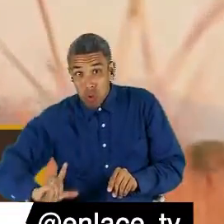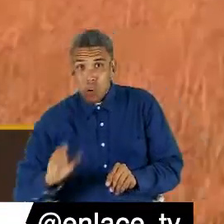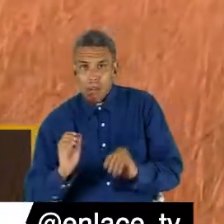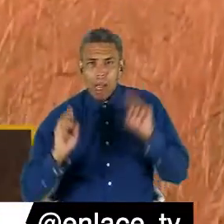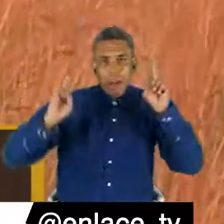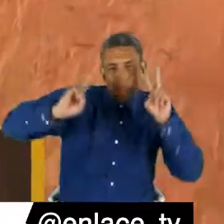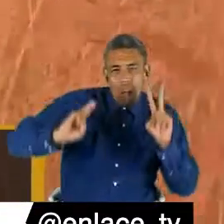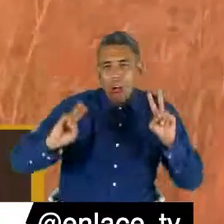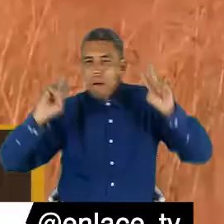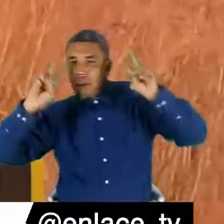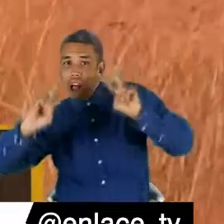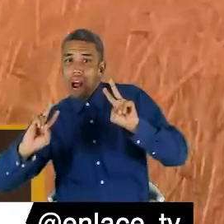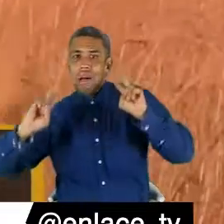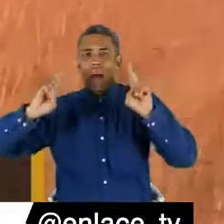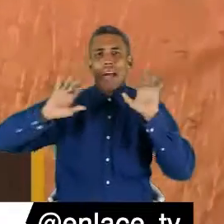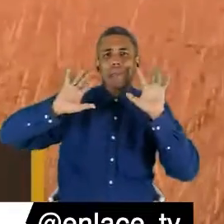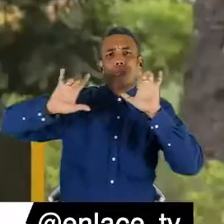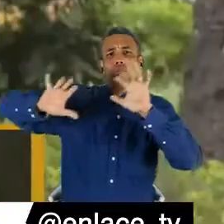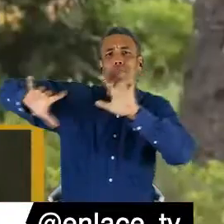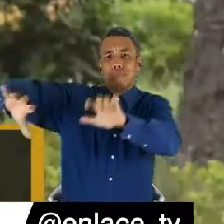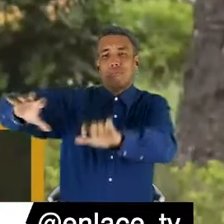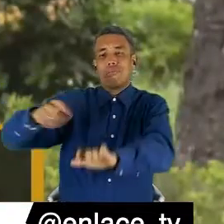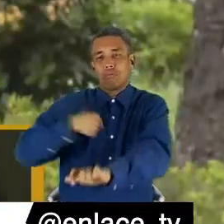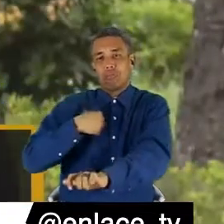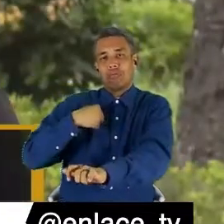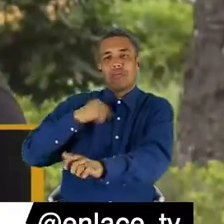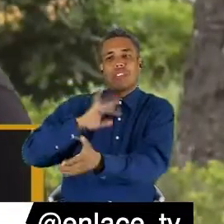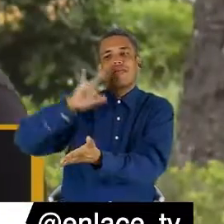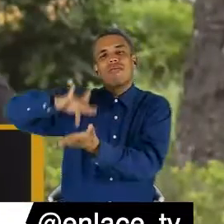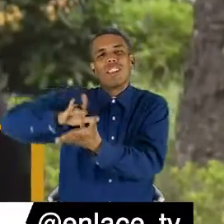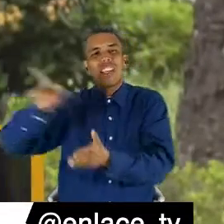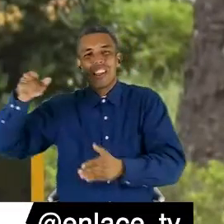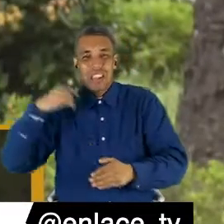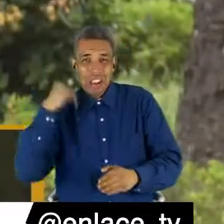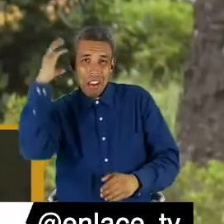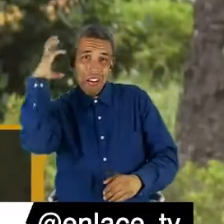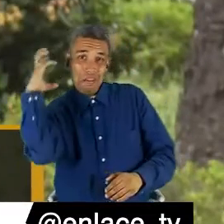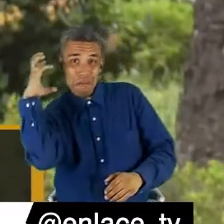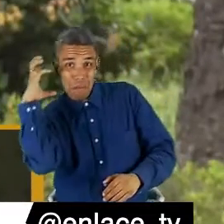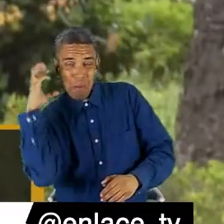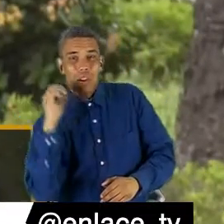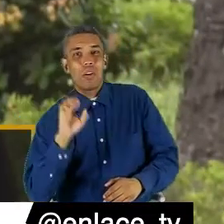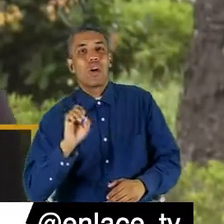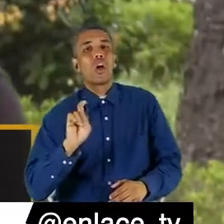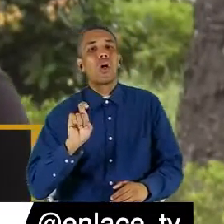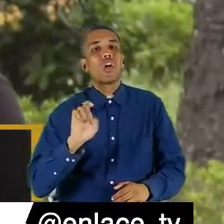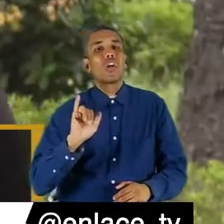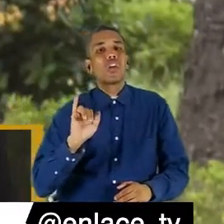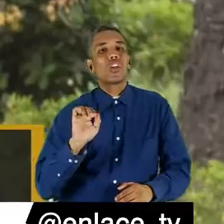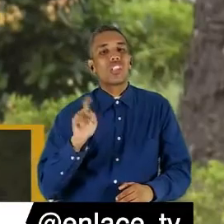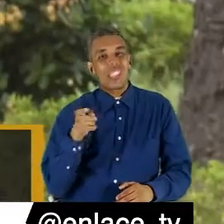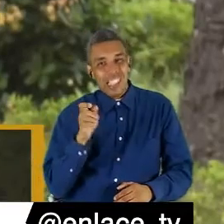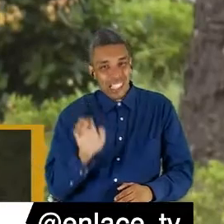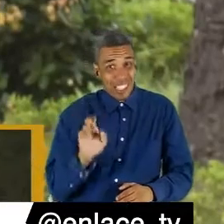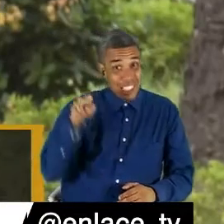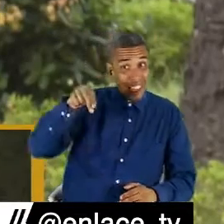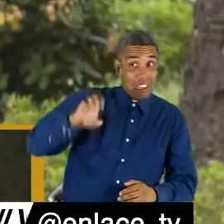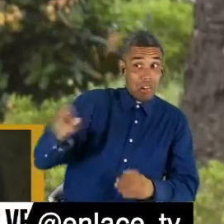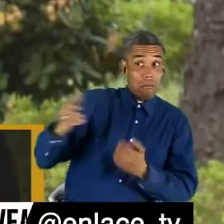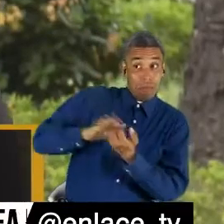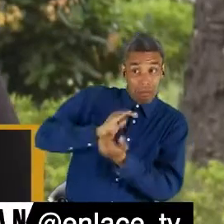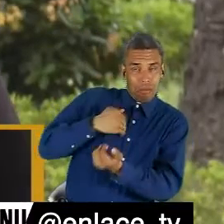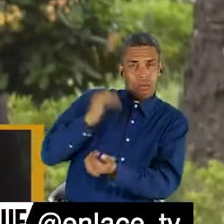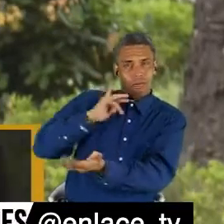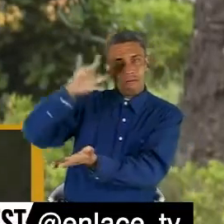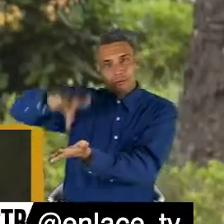por la emisora Oxígeno en Bucaramanga. Bueno, iniciamos la promoción de Una Huella ayer en Bucaramanga, la capital de Santander.